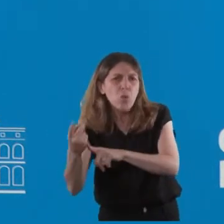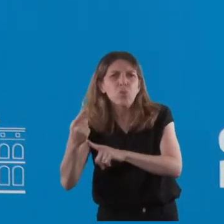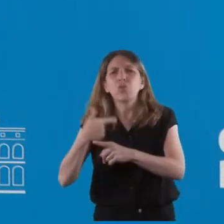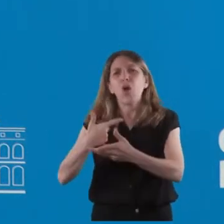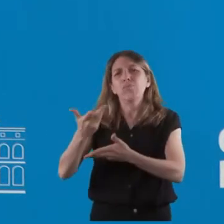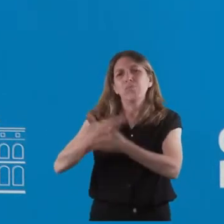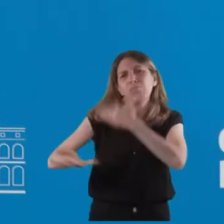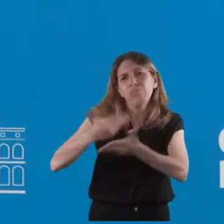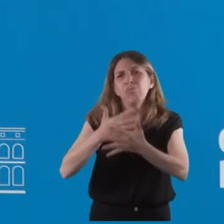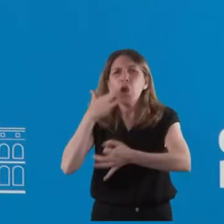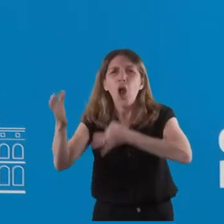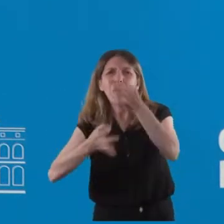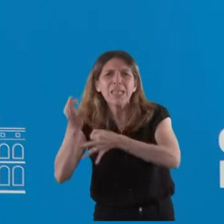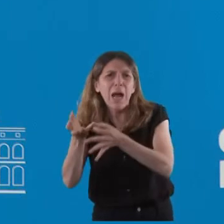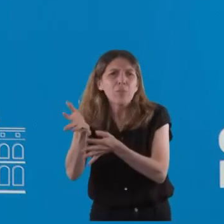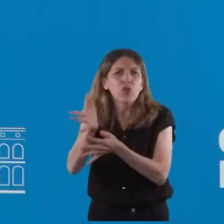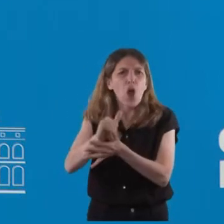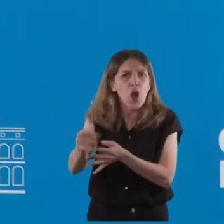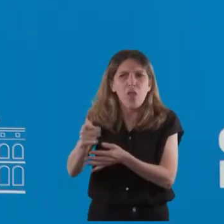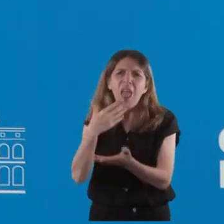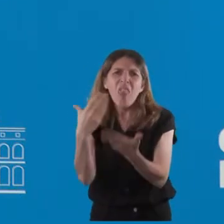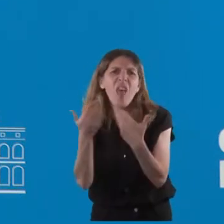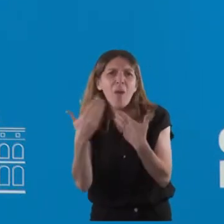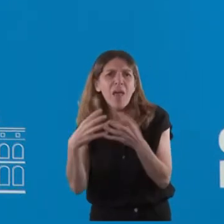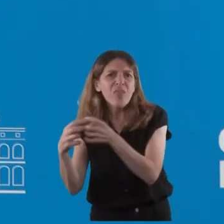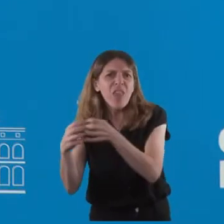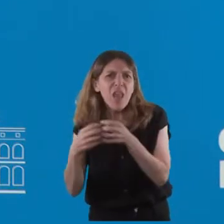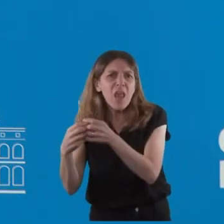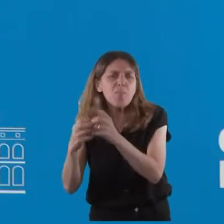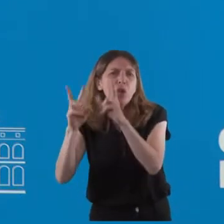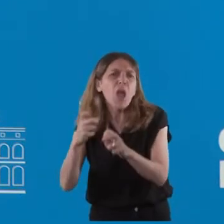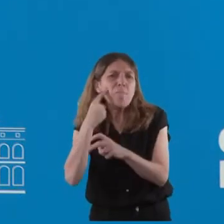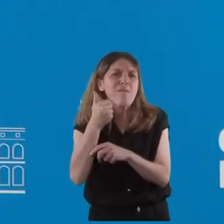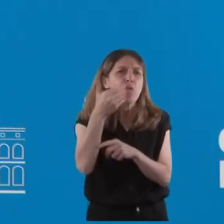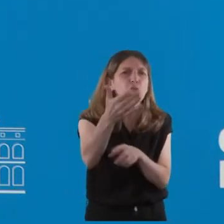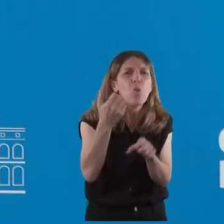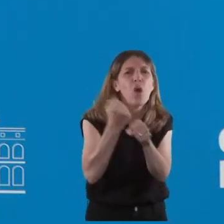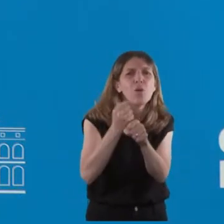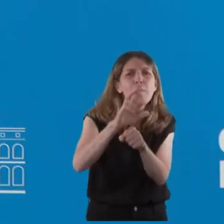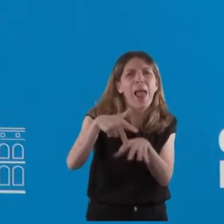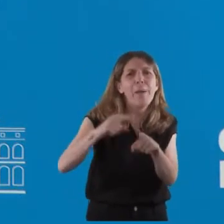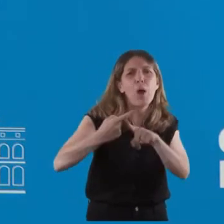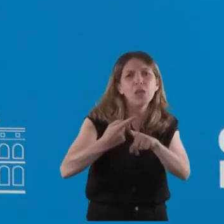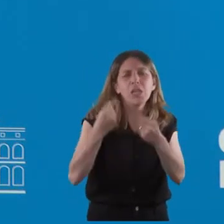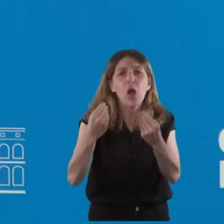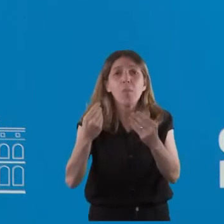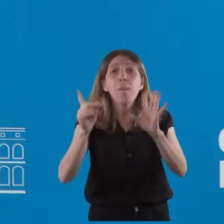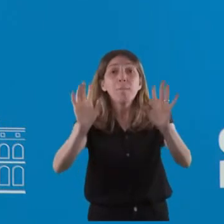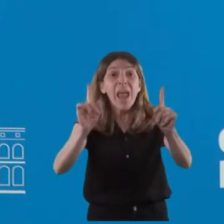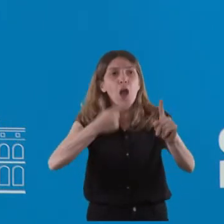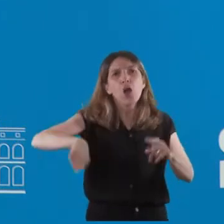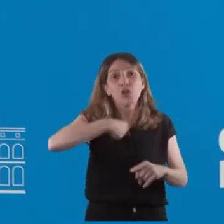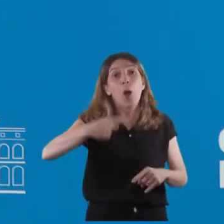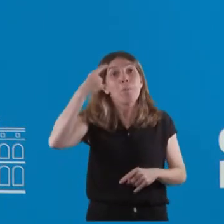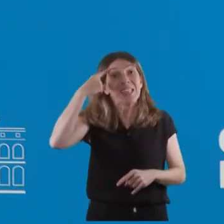conversaciones habituales y debates sobre cuál es el rumbo que tenemos que tener o cuál es la agenda que debemos profundizar pero no consideramos de